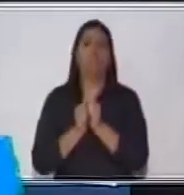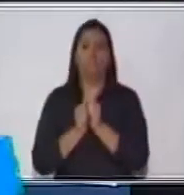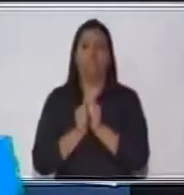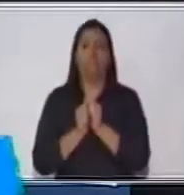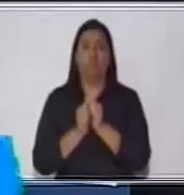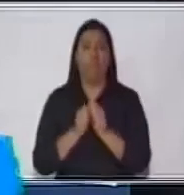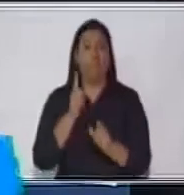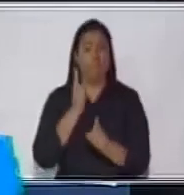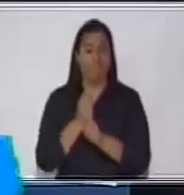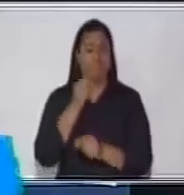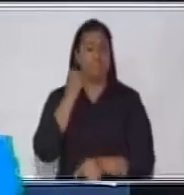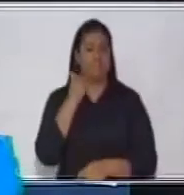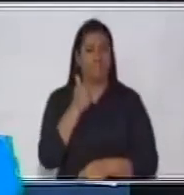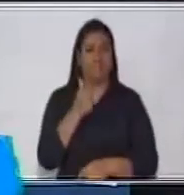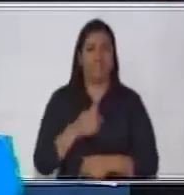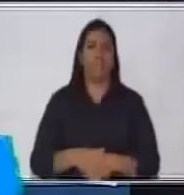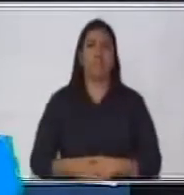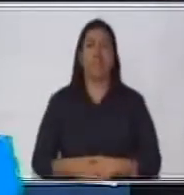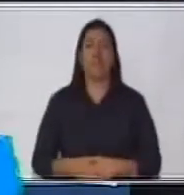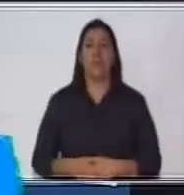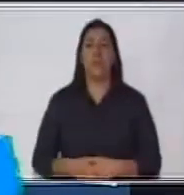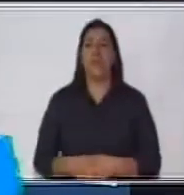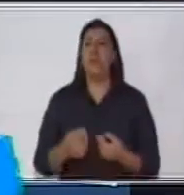los dígrafos, de hecho no se separan,